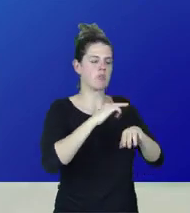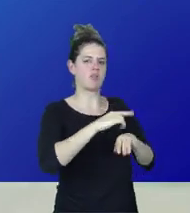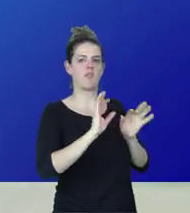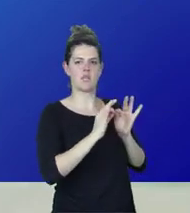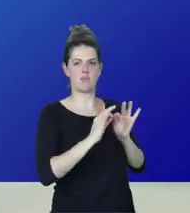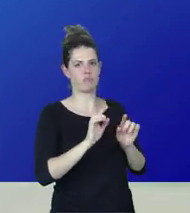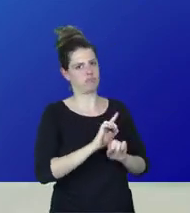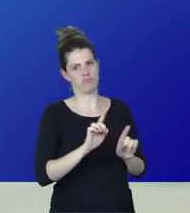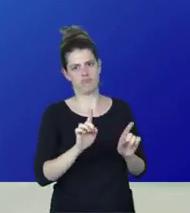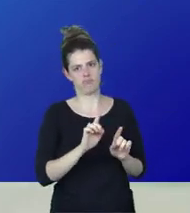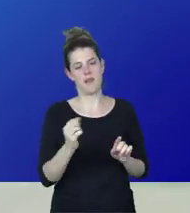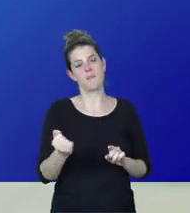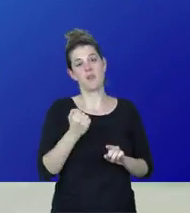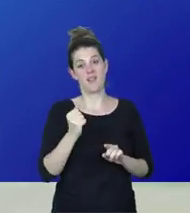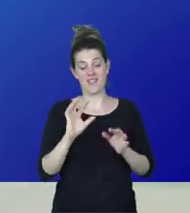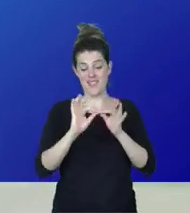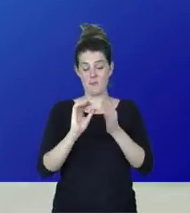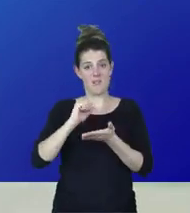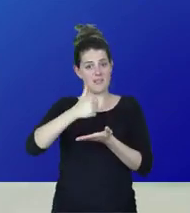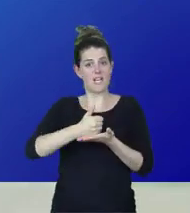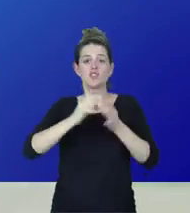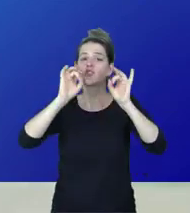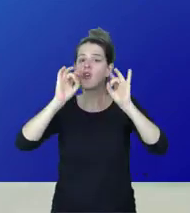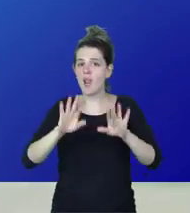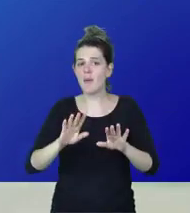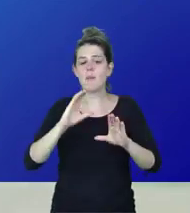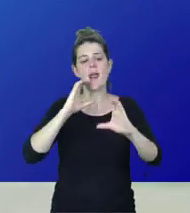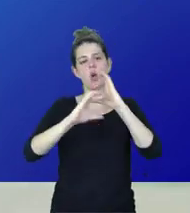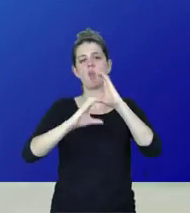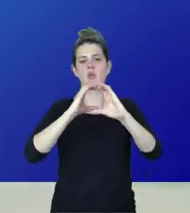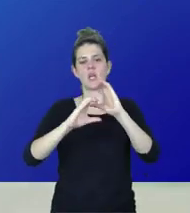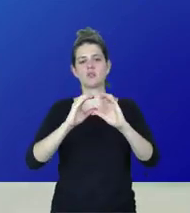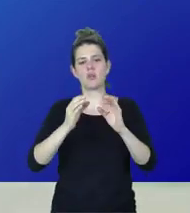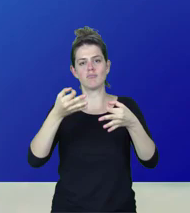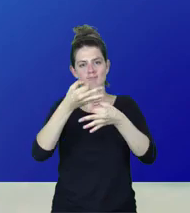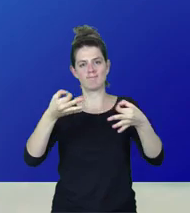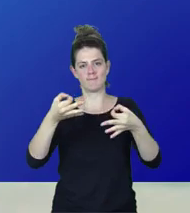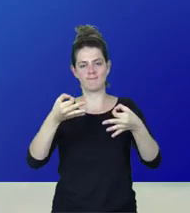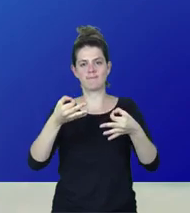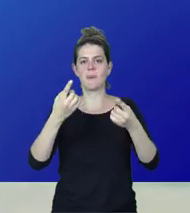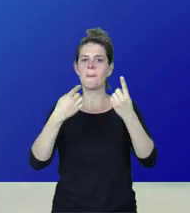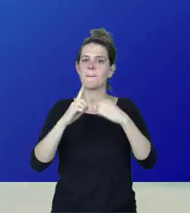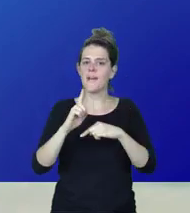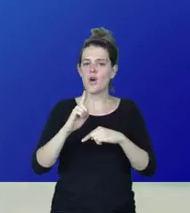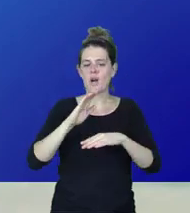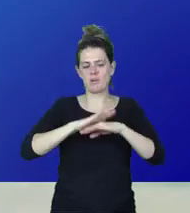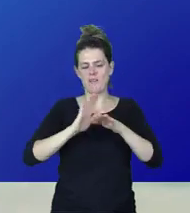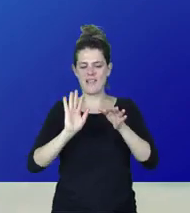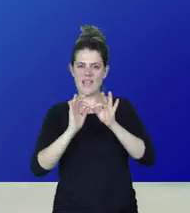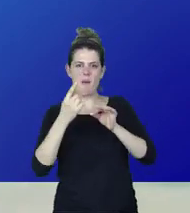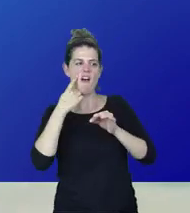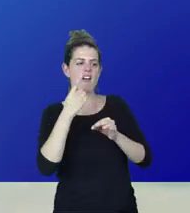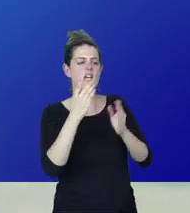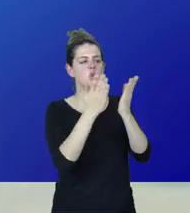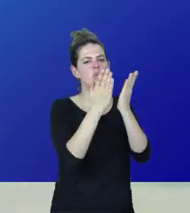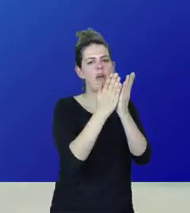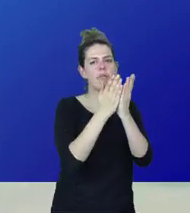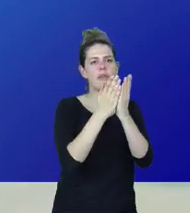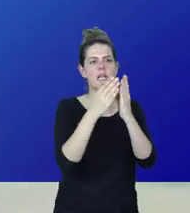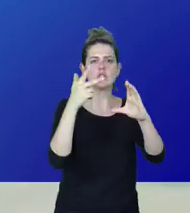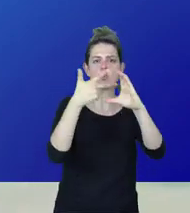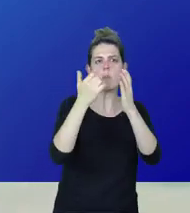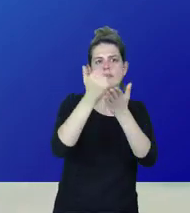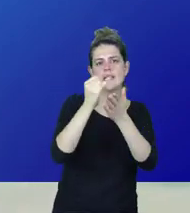para garantizar que el estudiante pueda acceder a la clase. Esa es la responsabilidad del intérprete, pero no que el estudiante se conecte o no. Y en